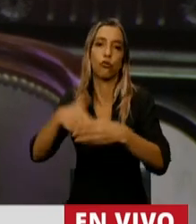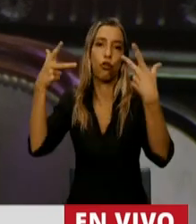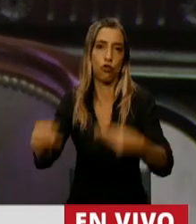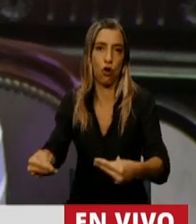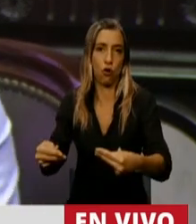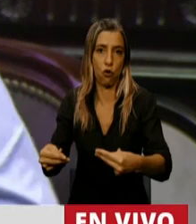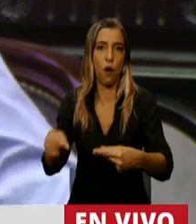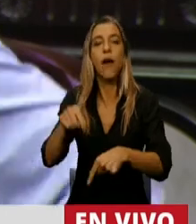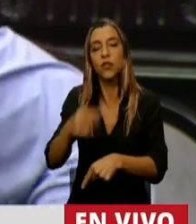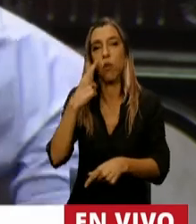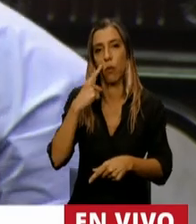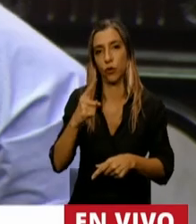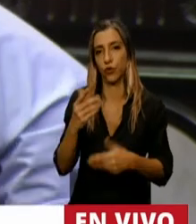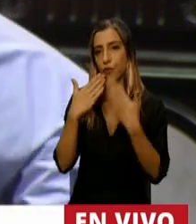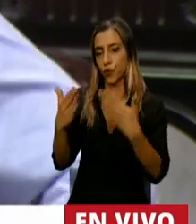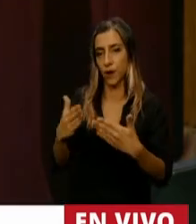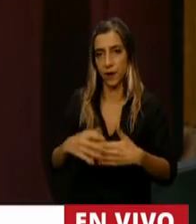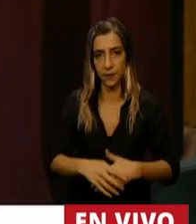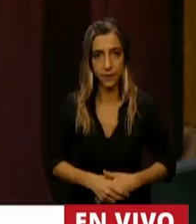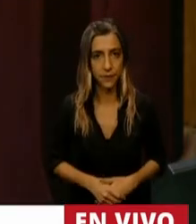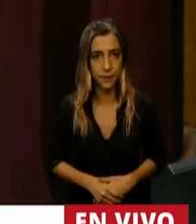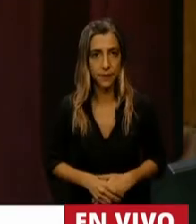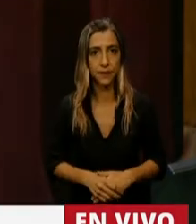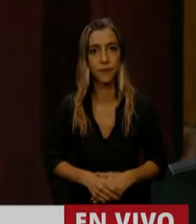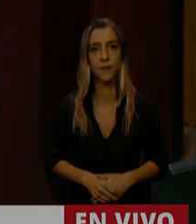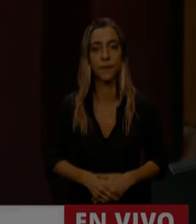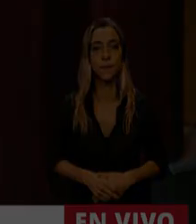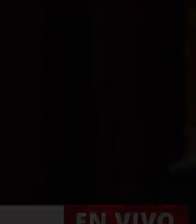gracias, señor presidente. Gracias, diputado Jacobiti.